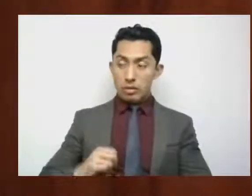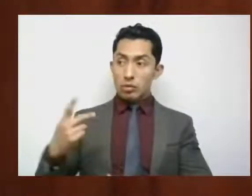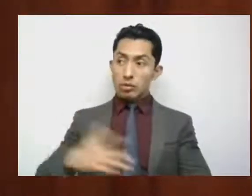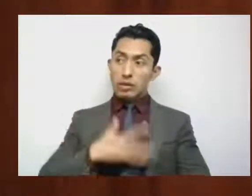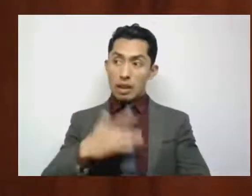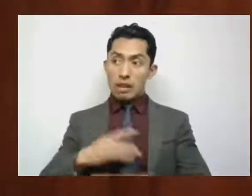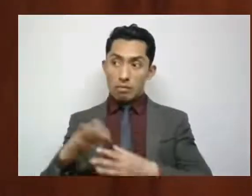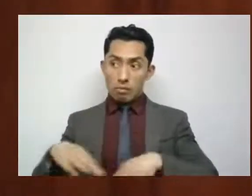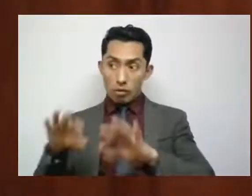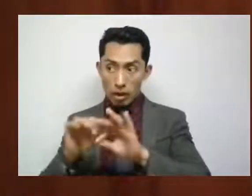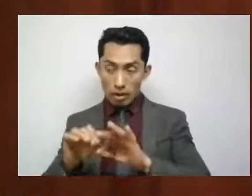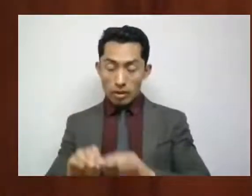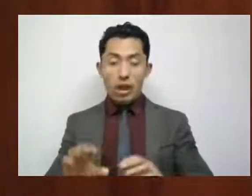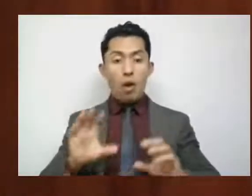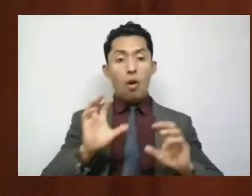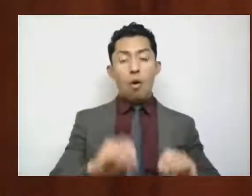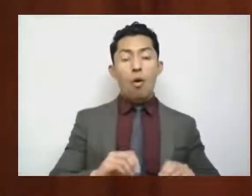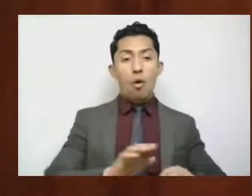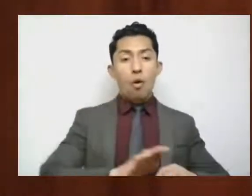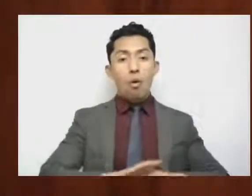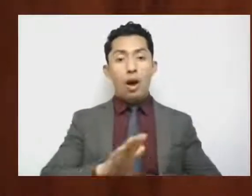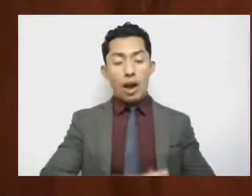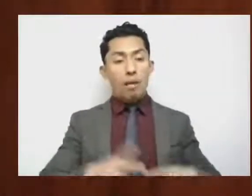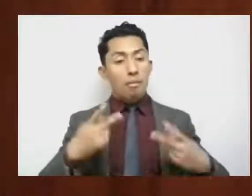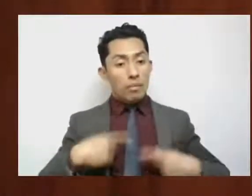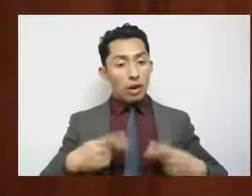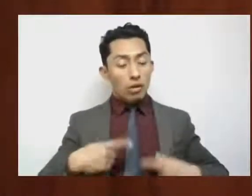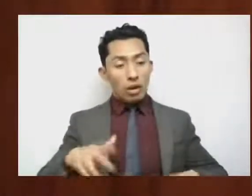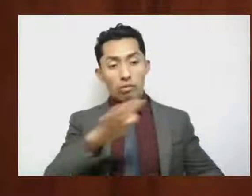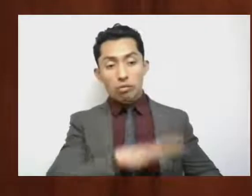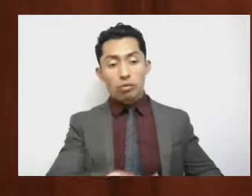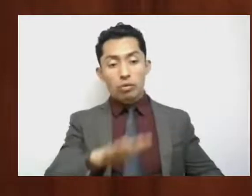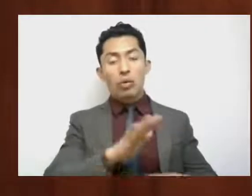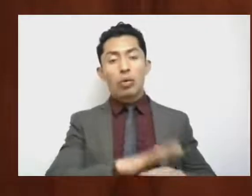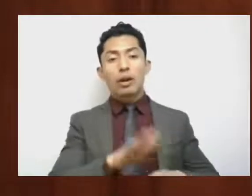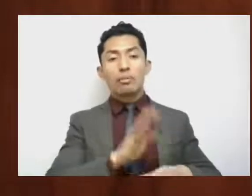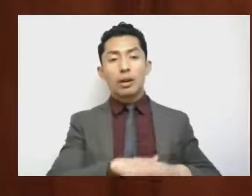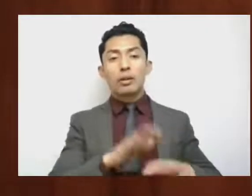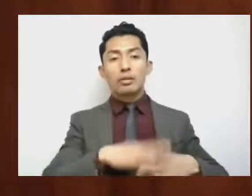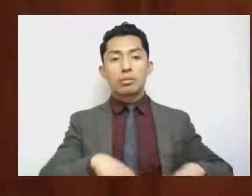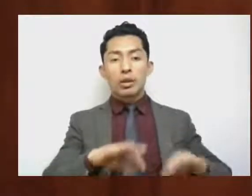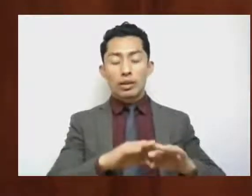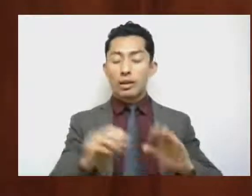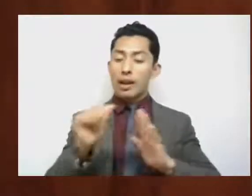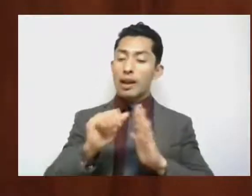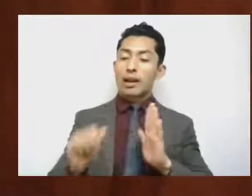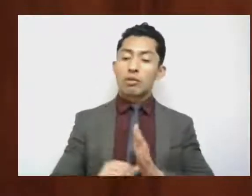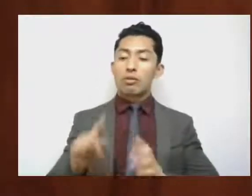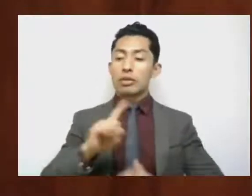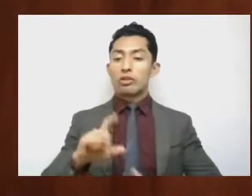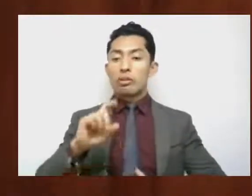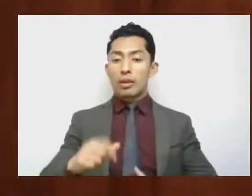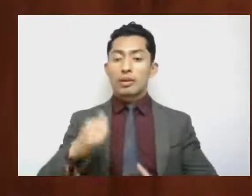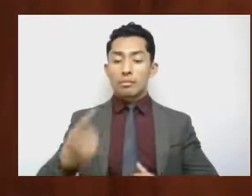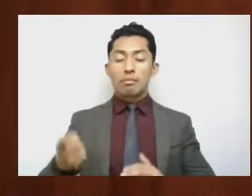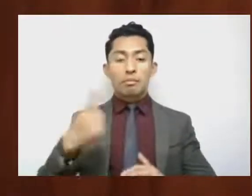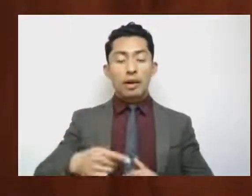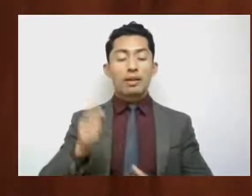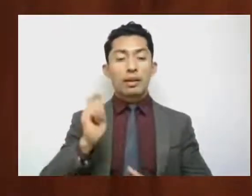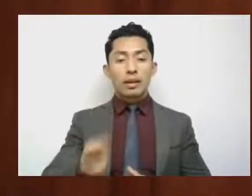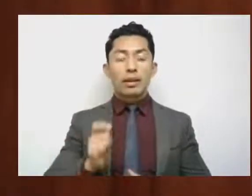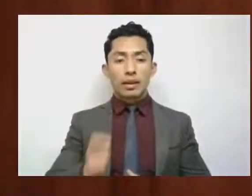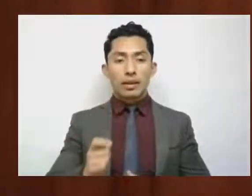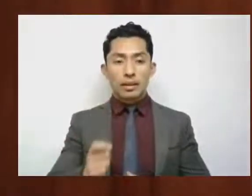¿La investidura de los mismos ciudadanos otorgan? El artículo 126 establece que se entiende